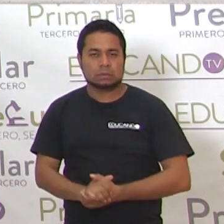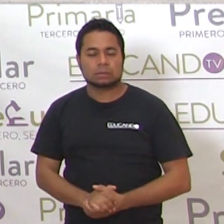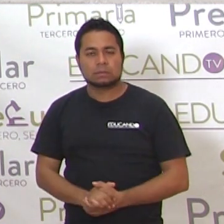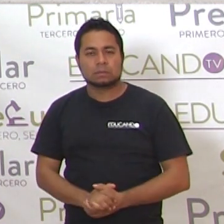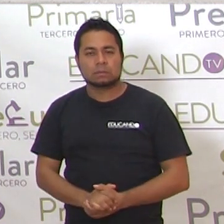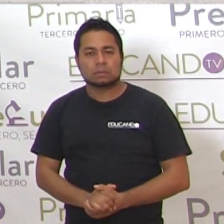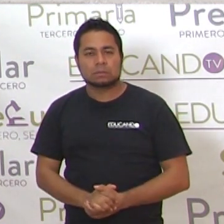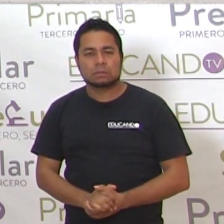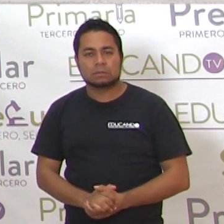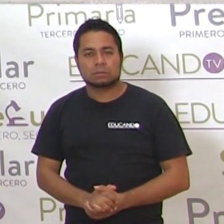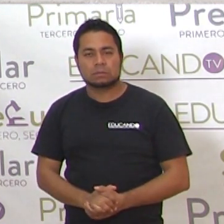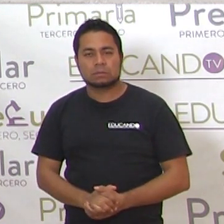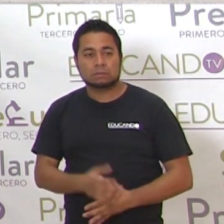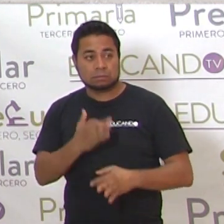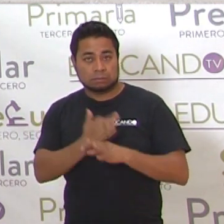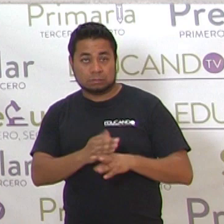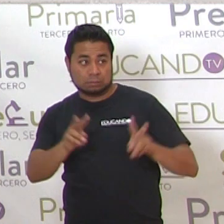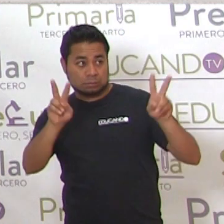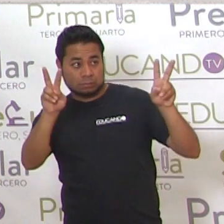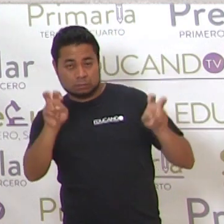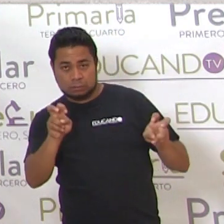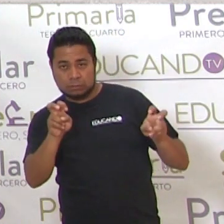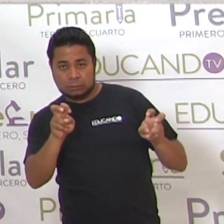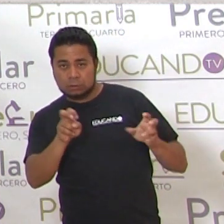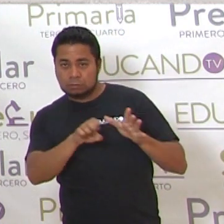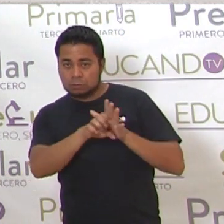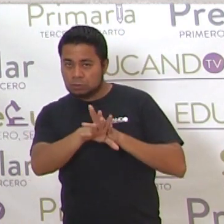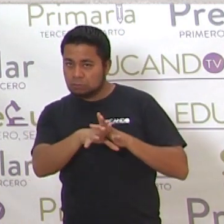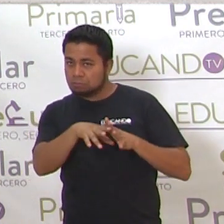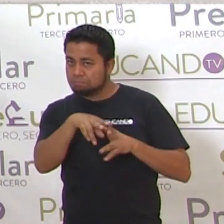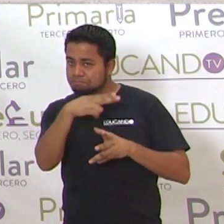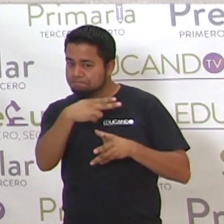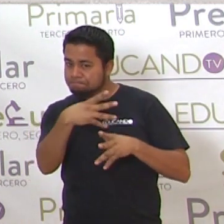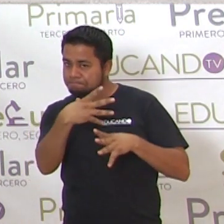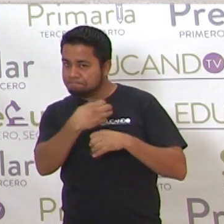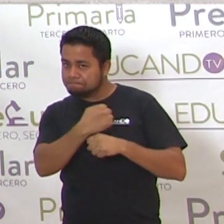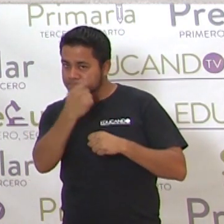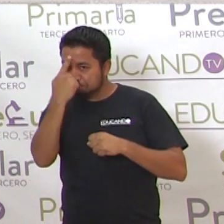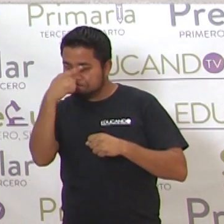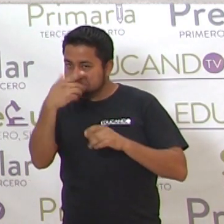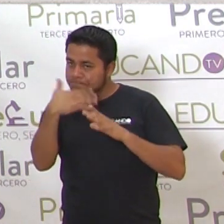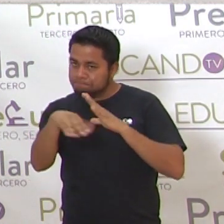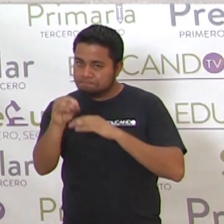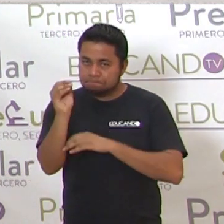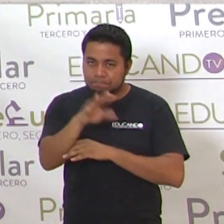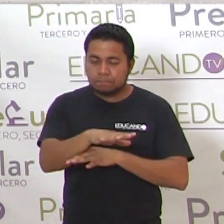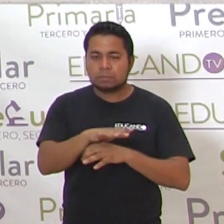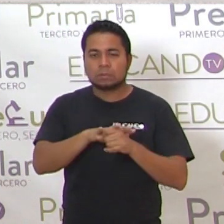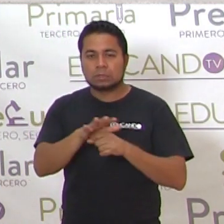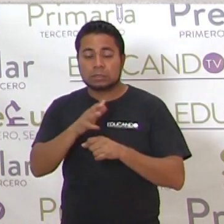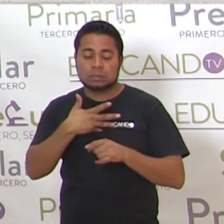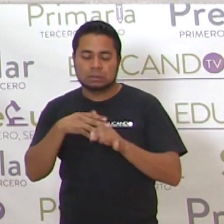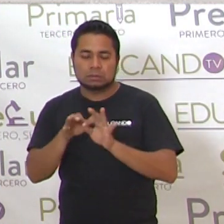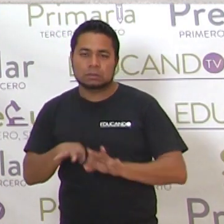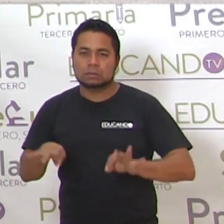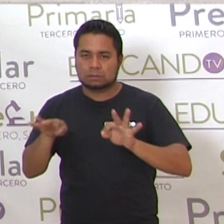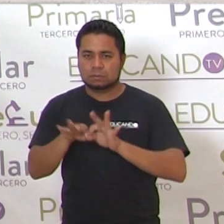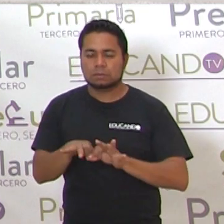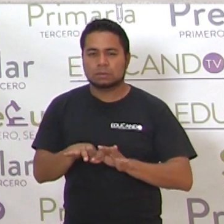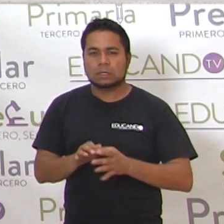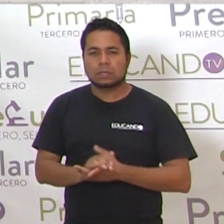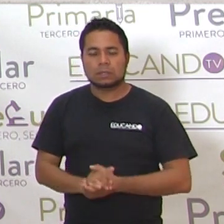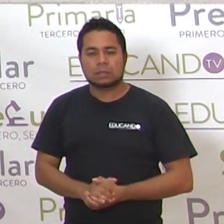platicamos acerca del título cómo vamos a nombrar al correo electrónico que también es importante y